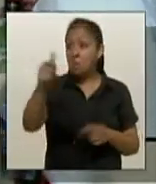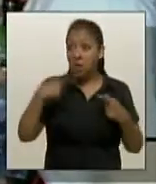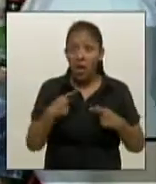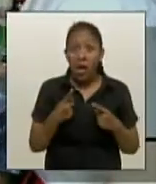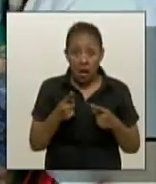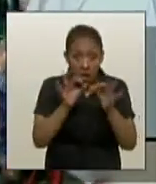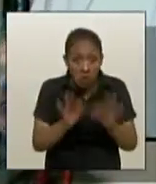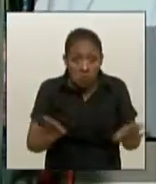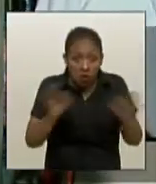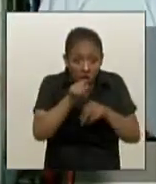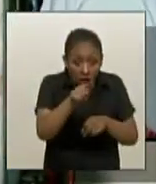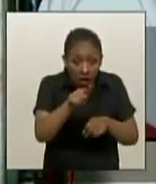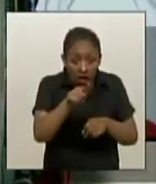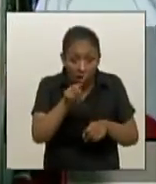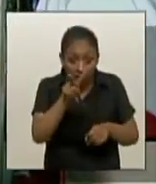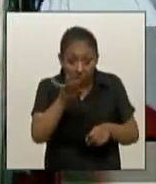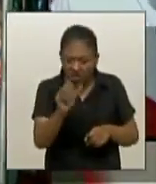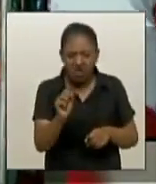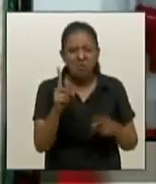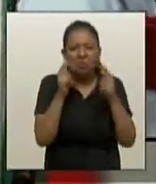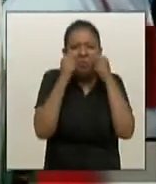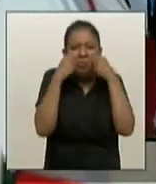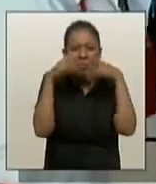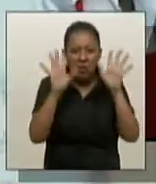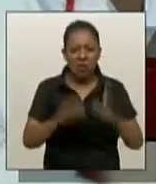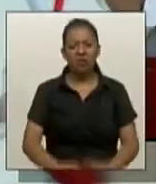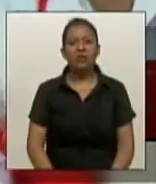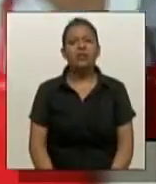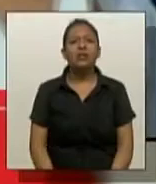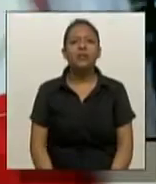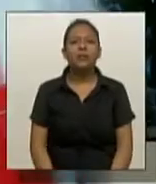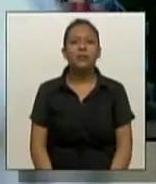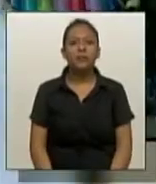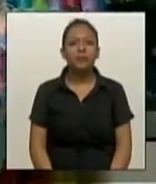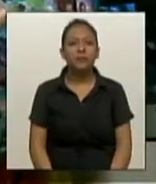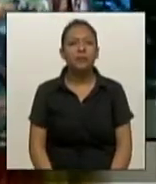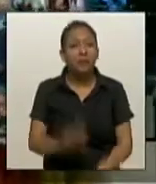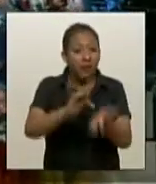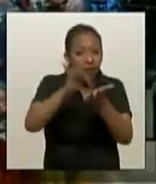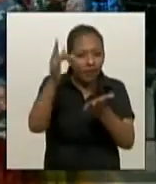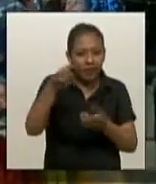Luis Cruz viva con VIH. Un ratito paso. Sí, güey. Dale, suerte. Va,